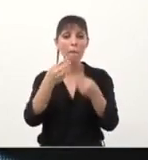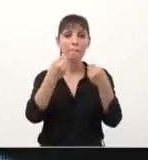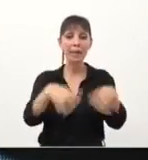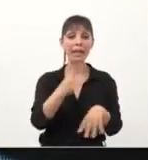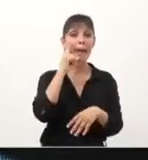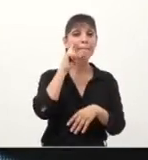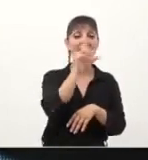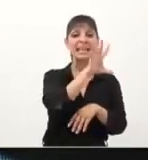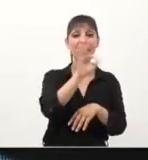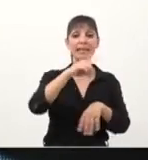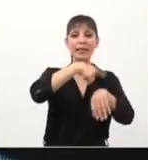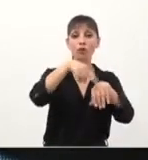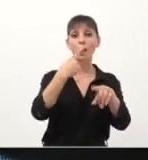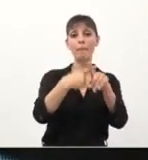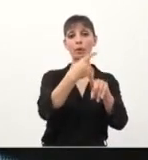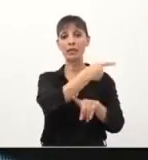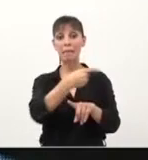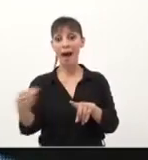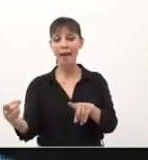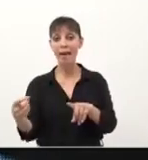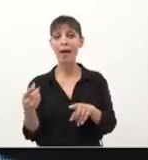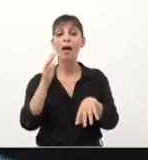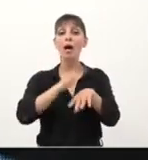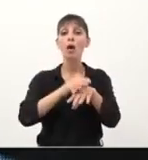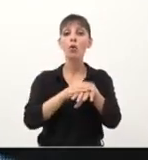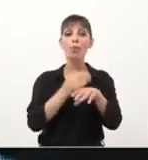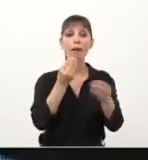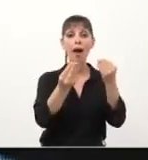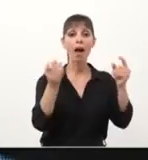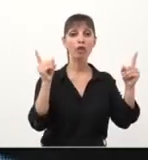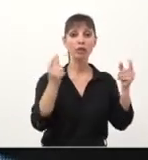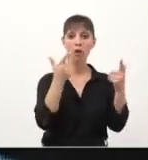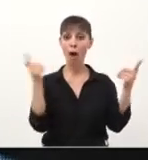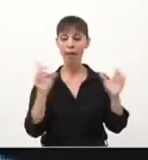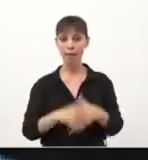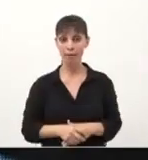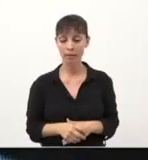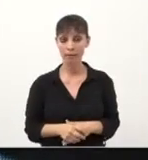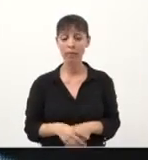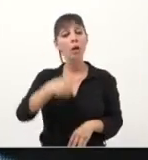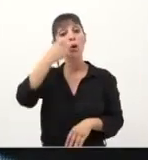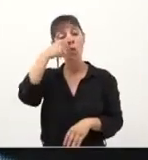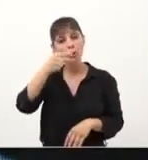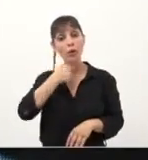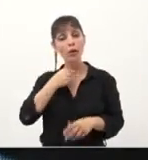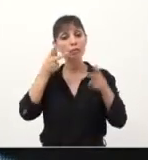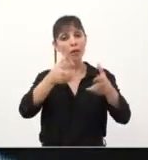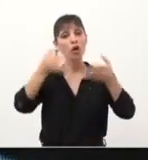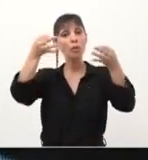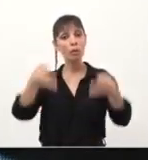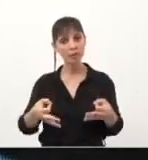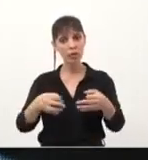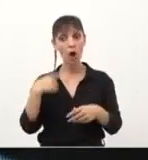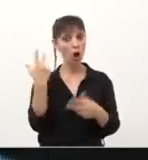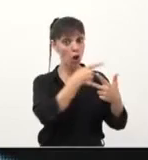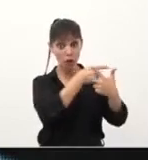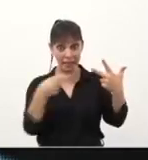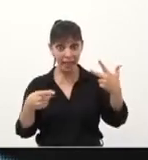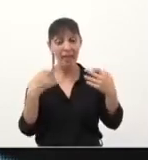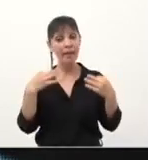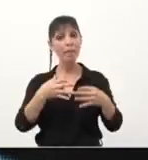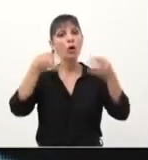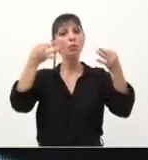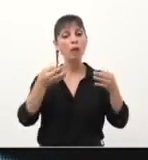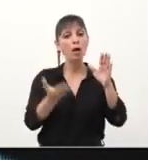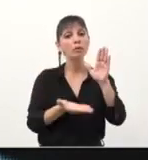clase por semana, porque no están nombrados los docentes. Y para finalizar, quiero hacer un compromiso. Que los tres nos comprometamos a subir 1.5%